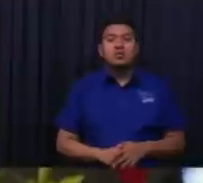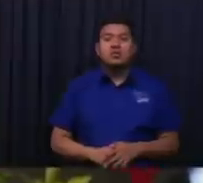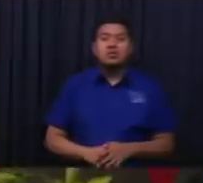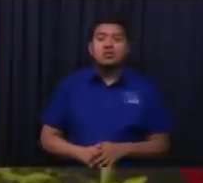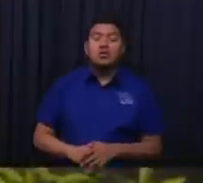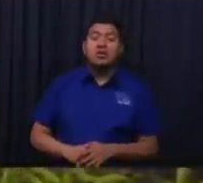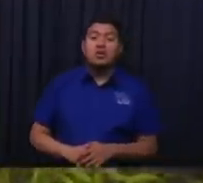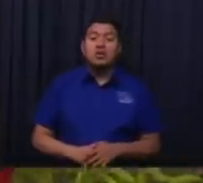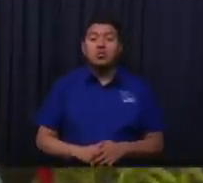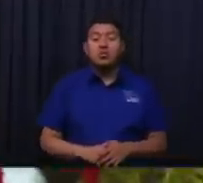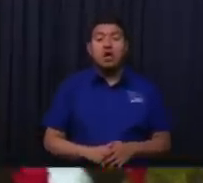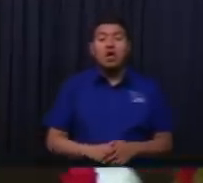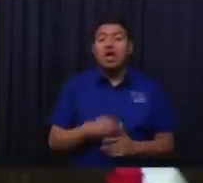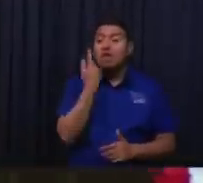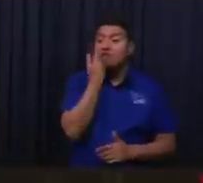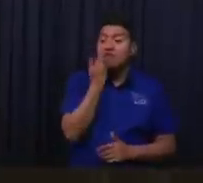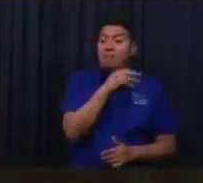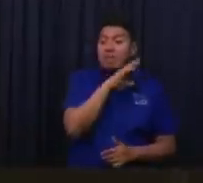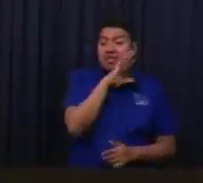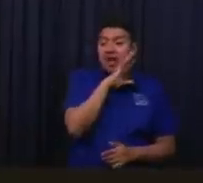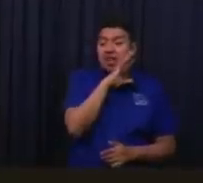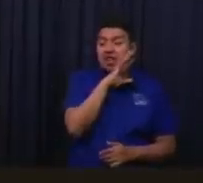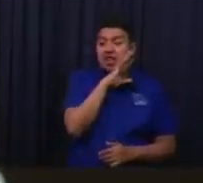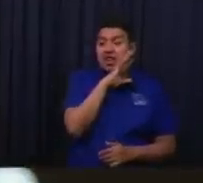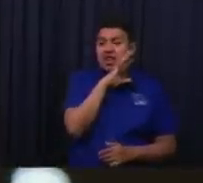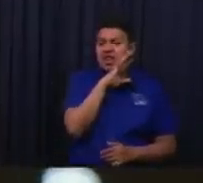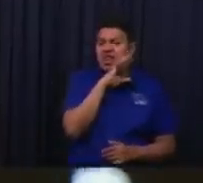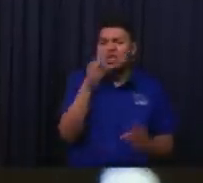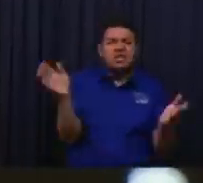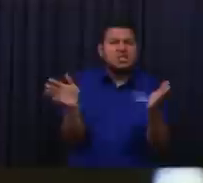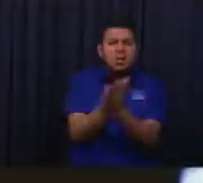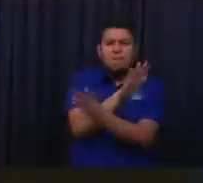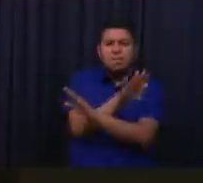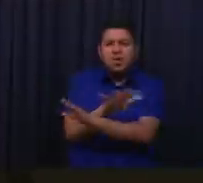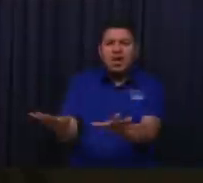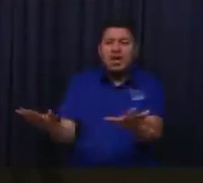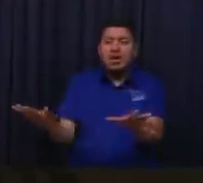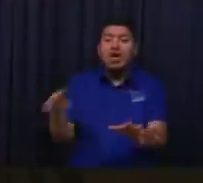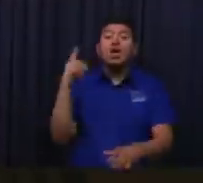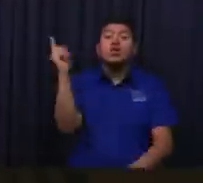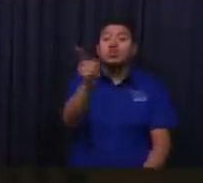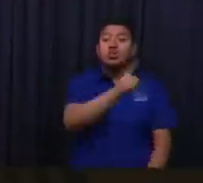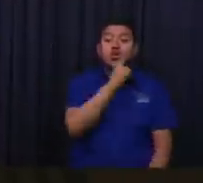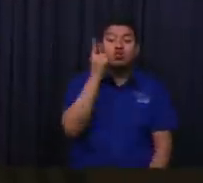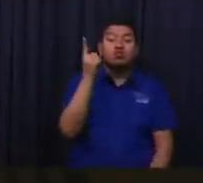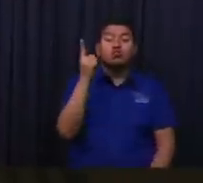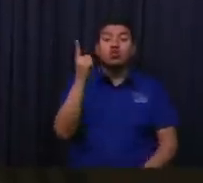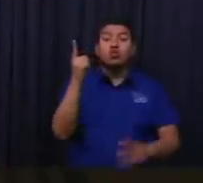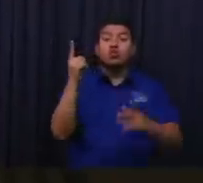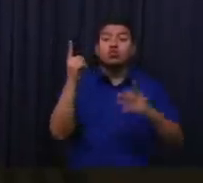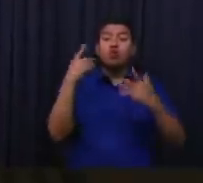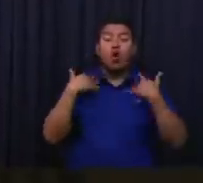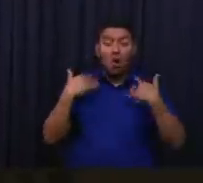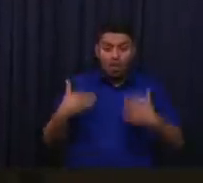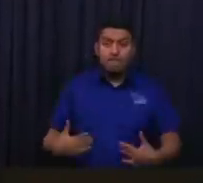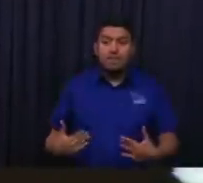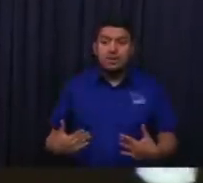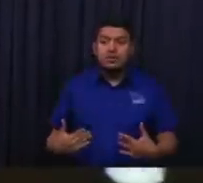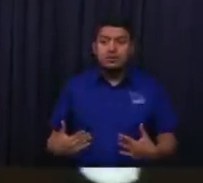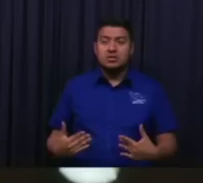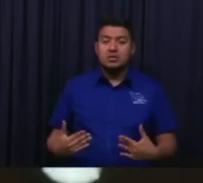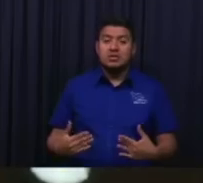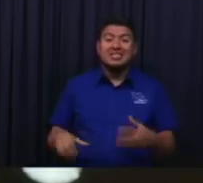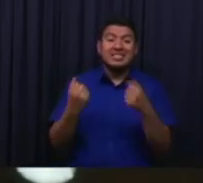Hay una pandemia y se muere. Se mueren todos los hombres, todos los humanos. Se vuelven